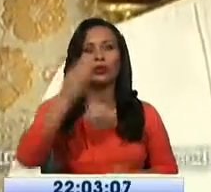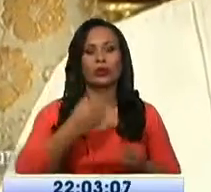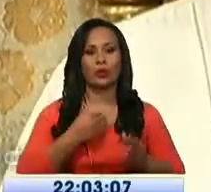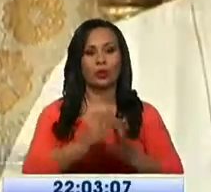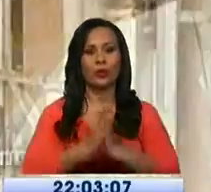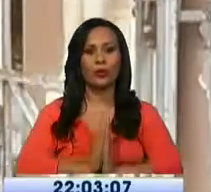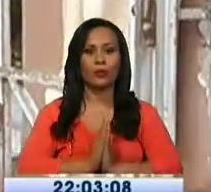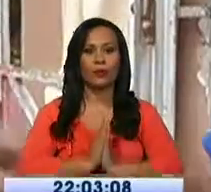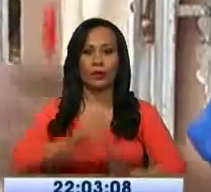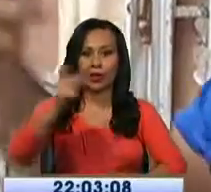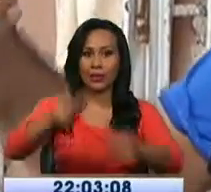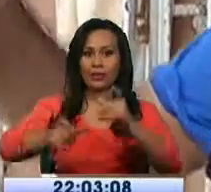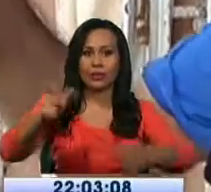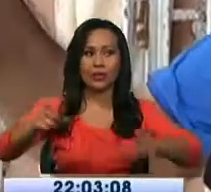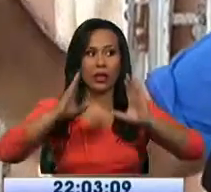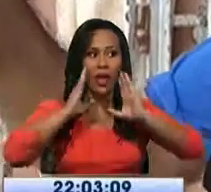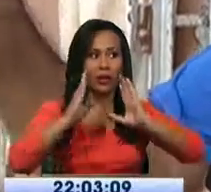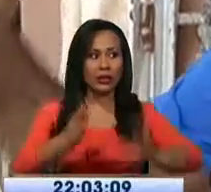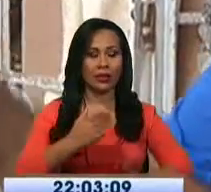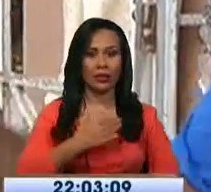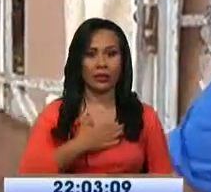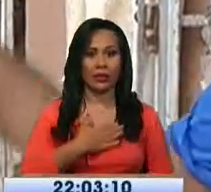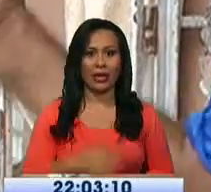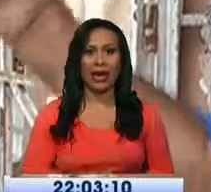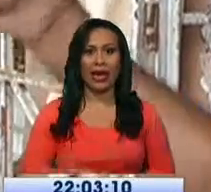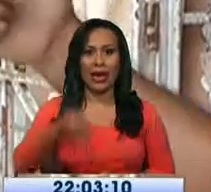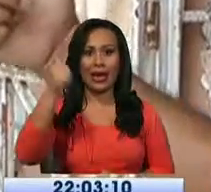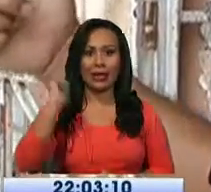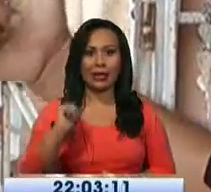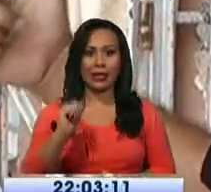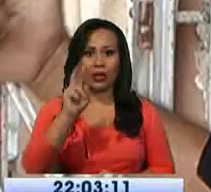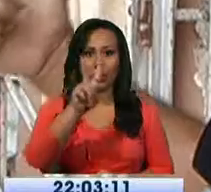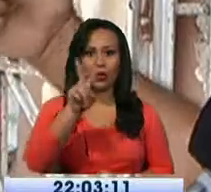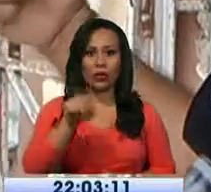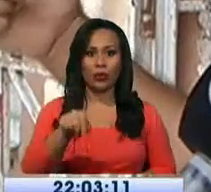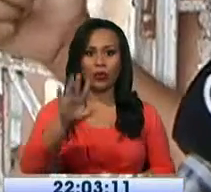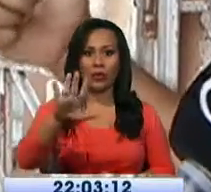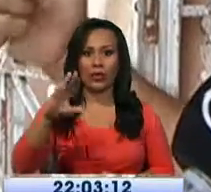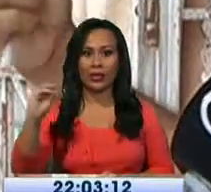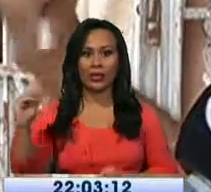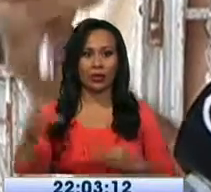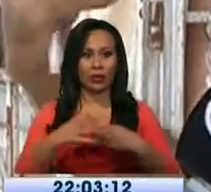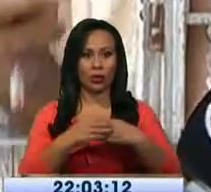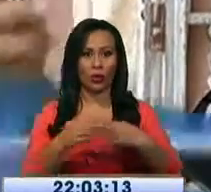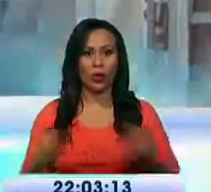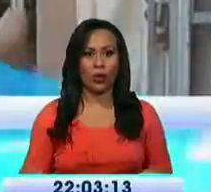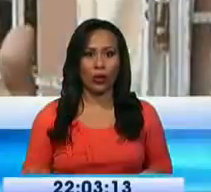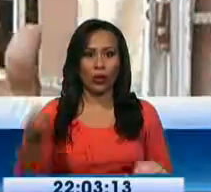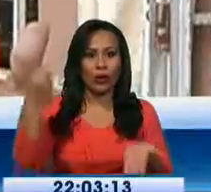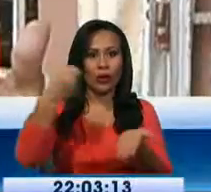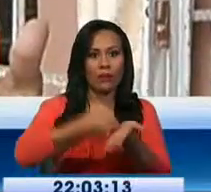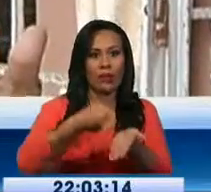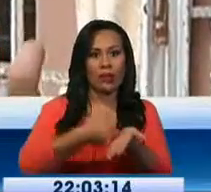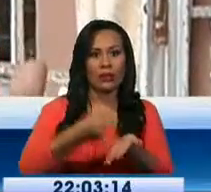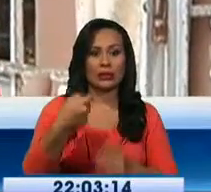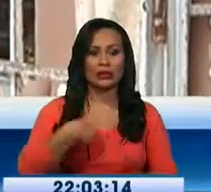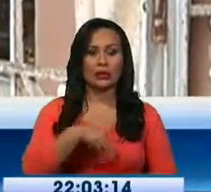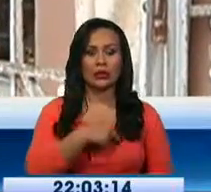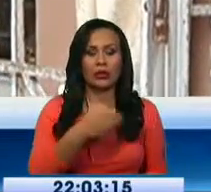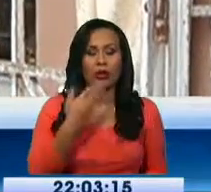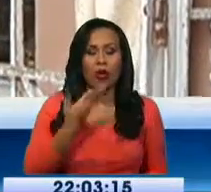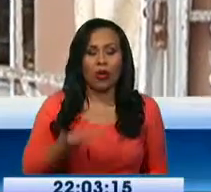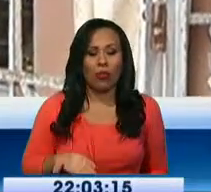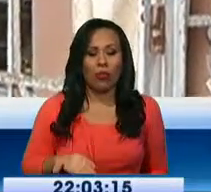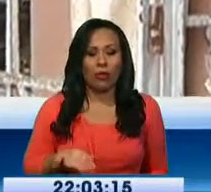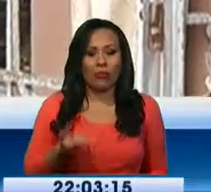comprensión de la gente. Nos cobraban ayer $2,500 para el entierro, $2,500.